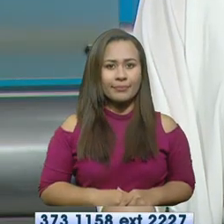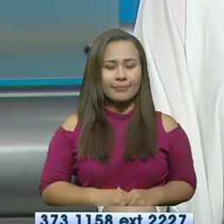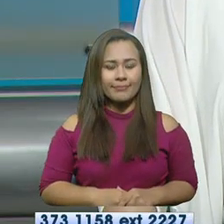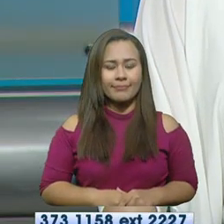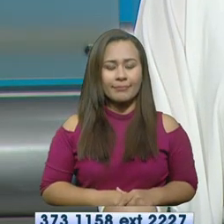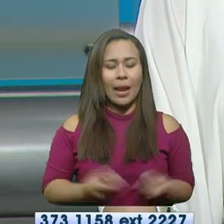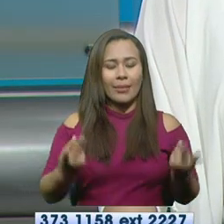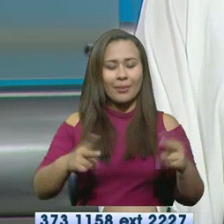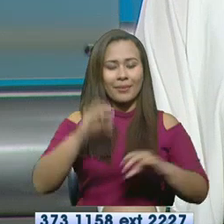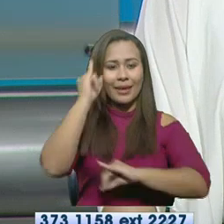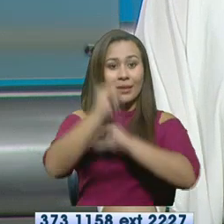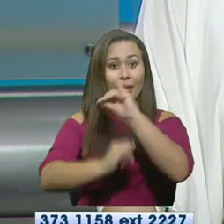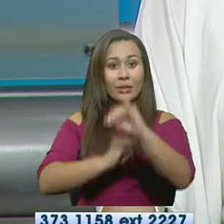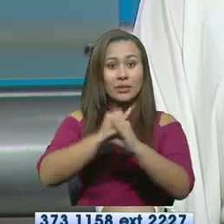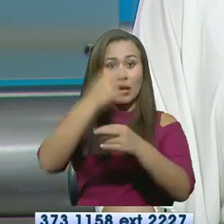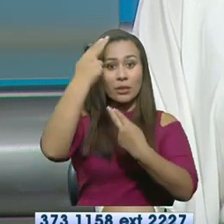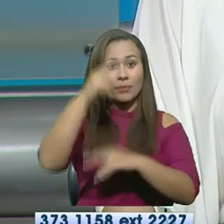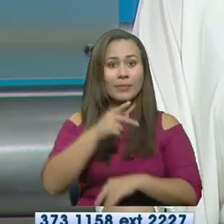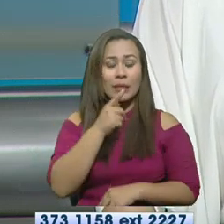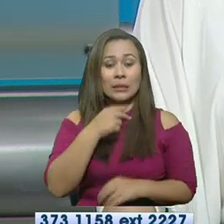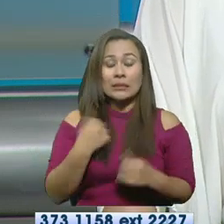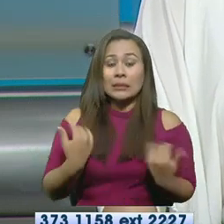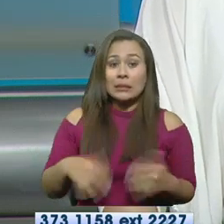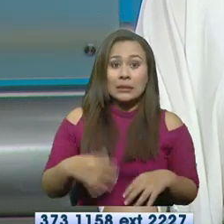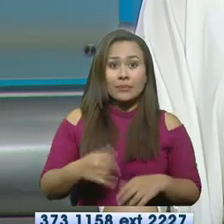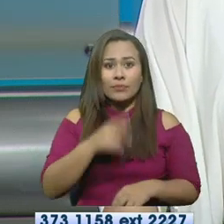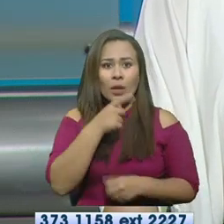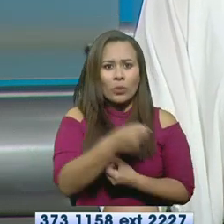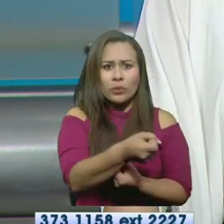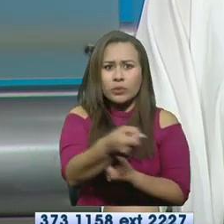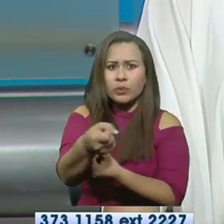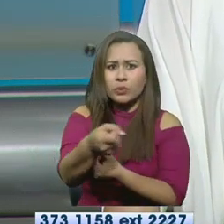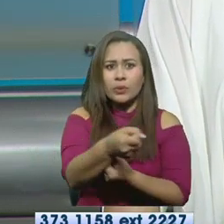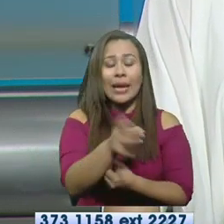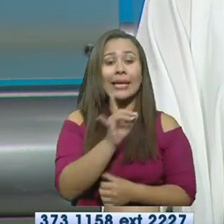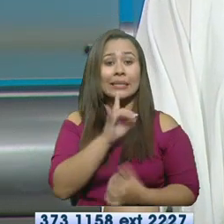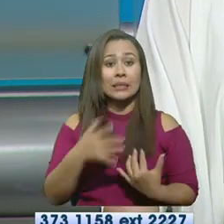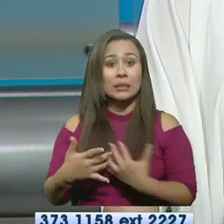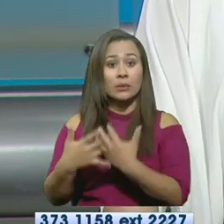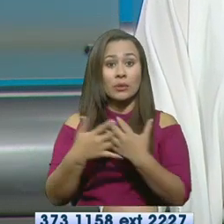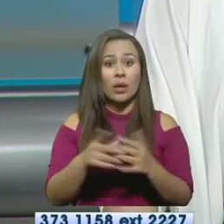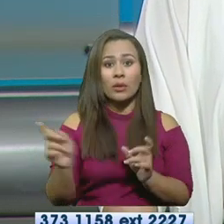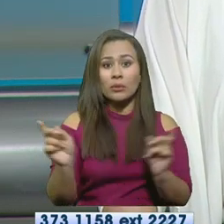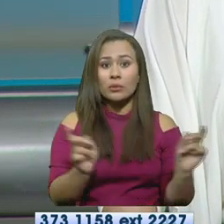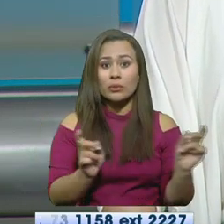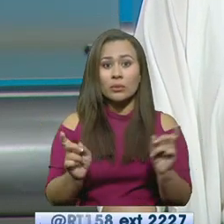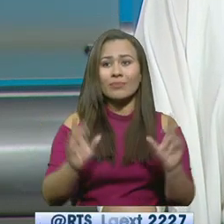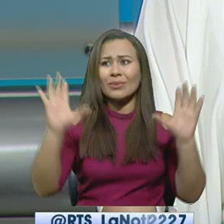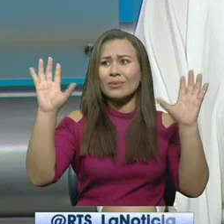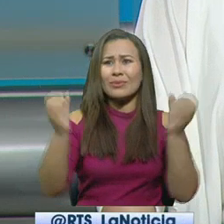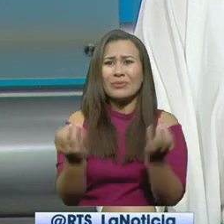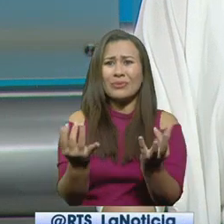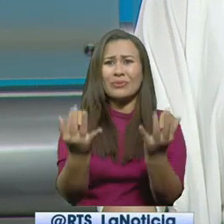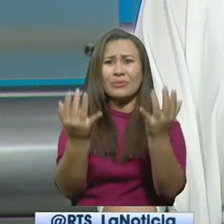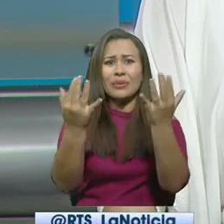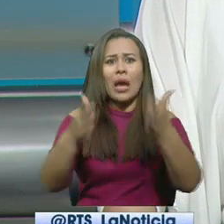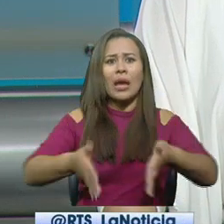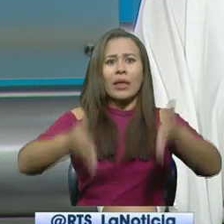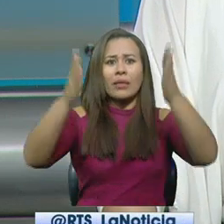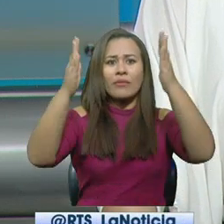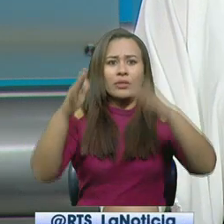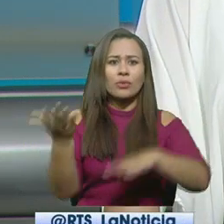Y en el ámbito internacional, una titánica tarea tuvieron los bomberos en Estados Unidos para tratar de controlar un incendio en un edificio en